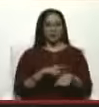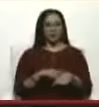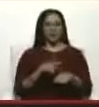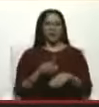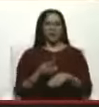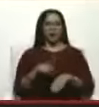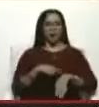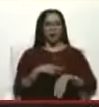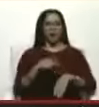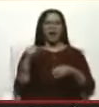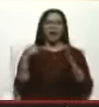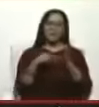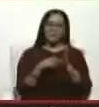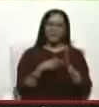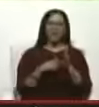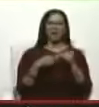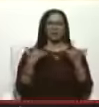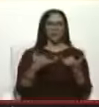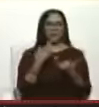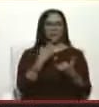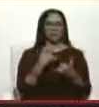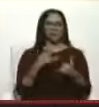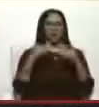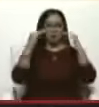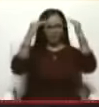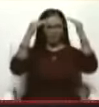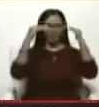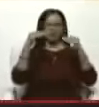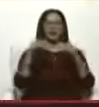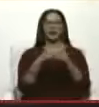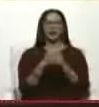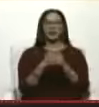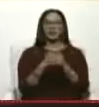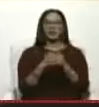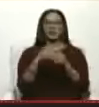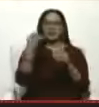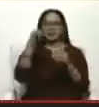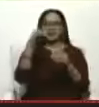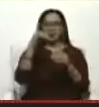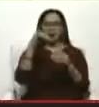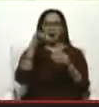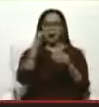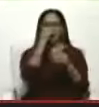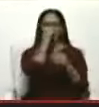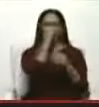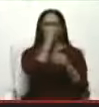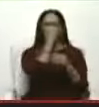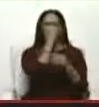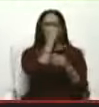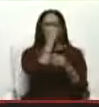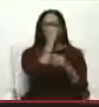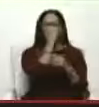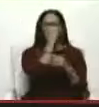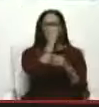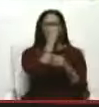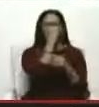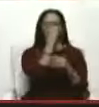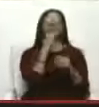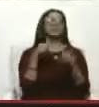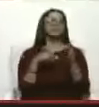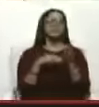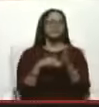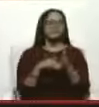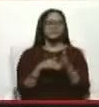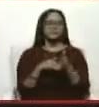1.000, Ya luego indicaba el comandante de la SODI, almirante Luciano Francisco, que habían que eran 1.000, y posteriormente